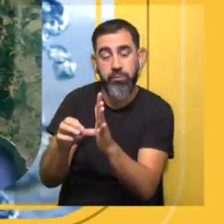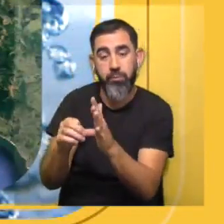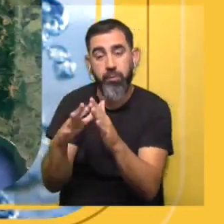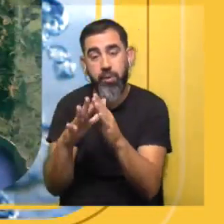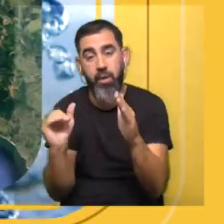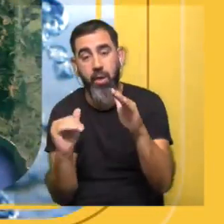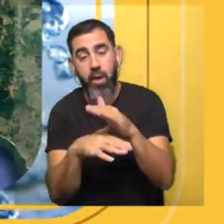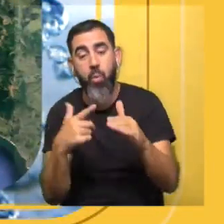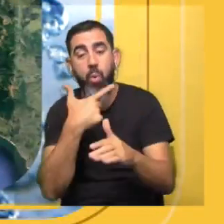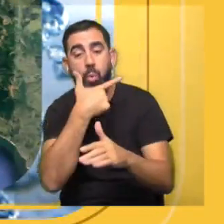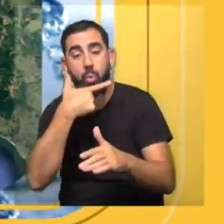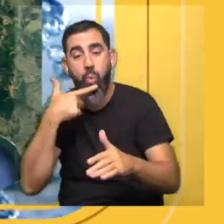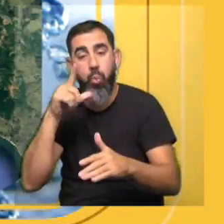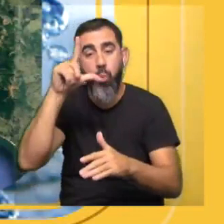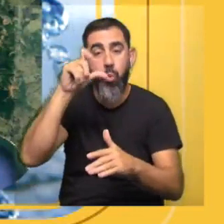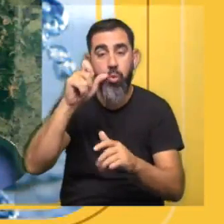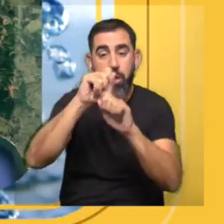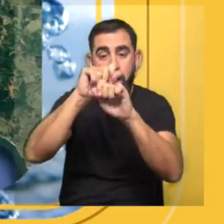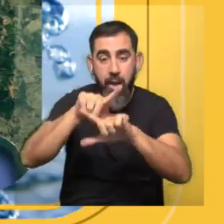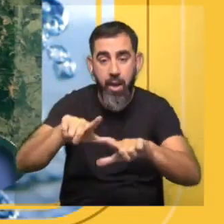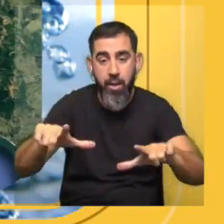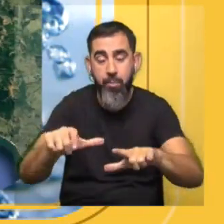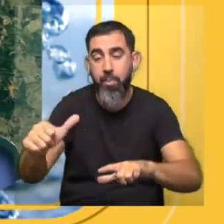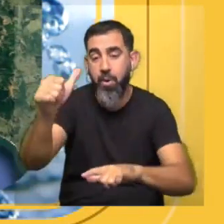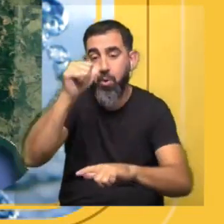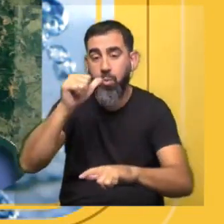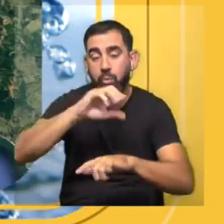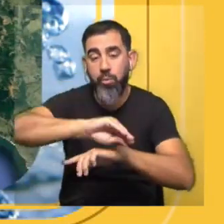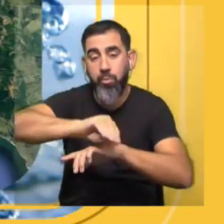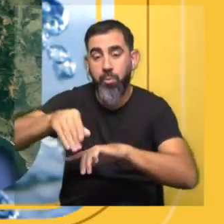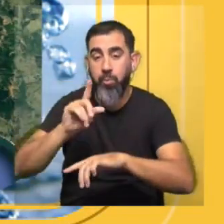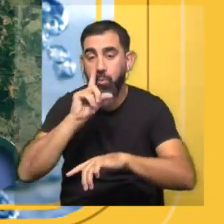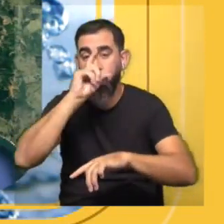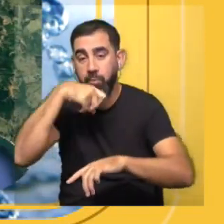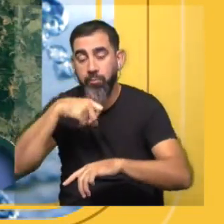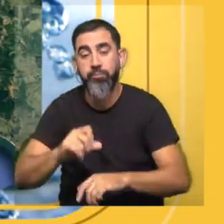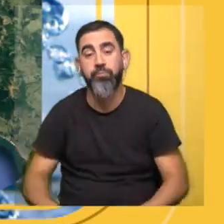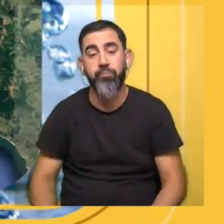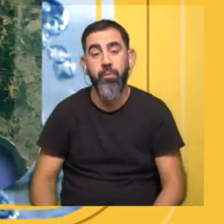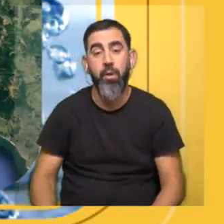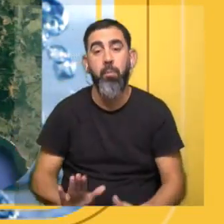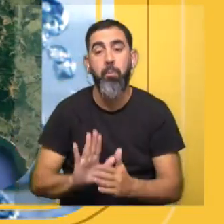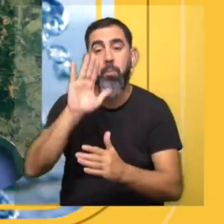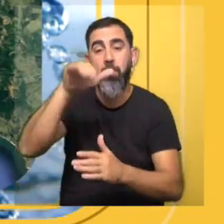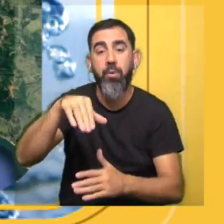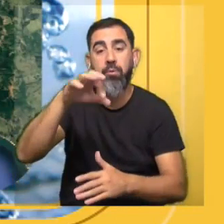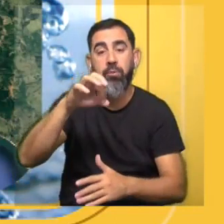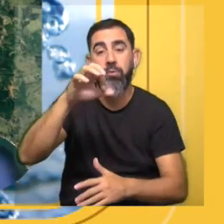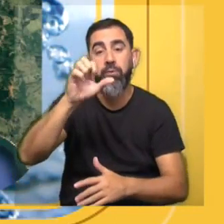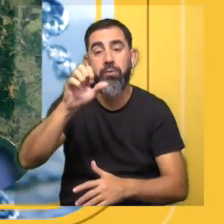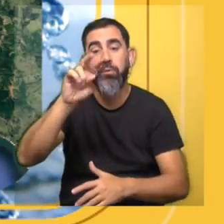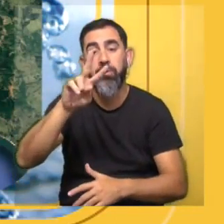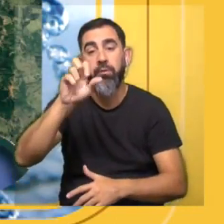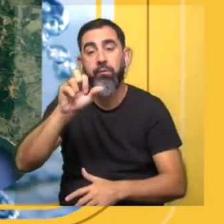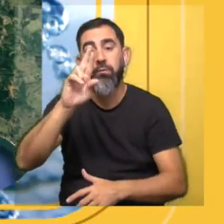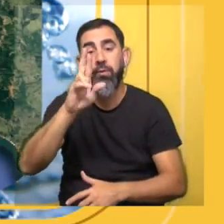agua dulce que será potabilizada para su consumo en el área metropolitana. La represa de Paso Severino, la vemos claramente en el mapa,